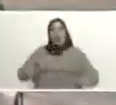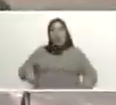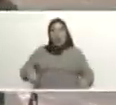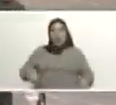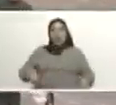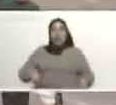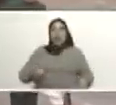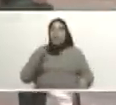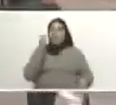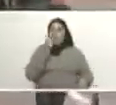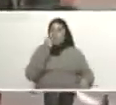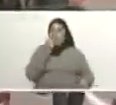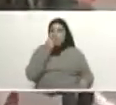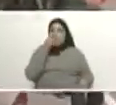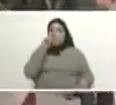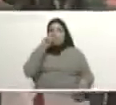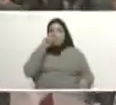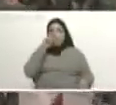Bolivariana.